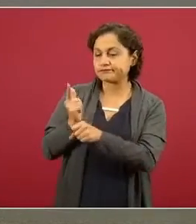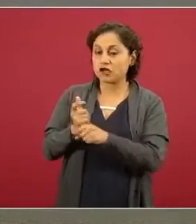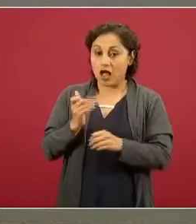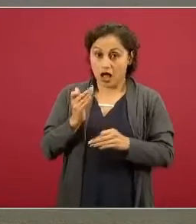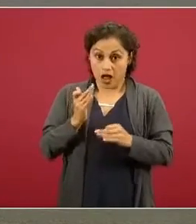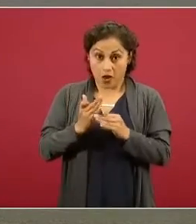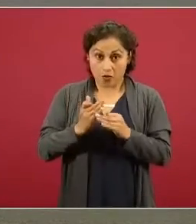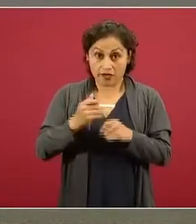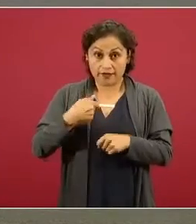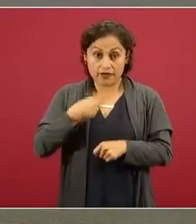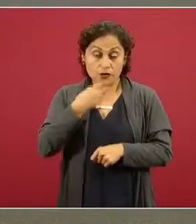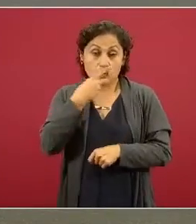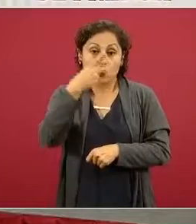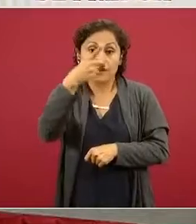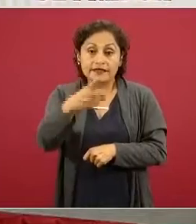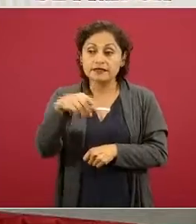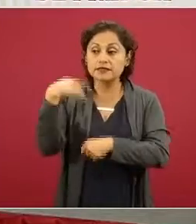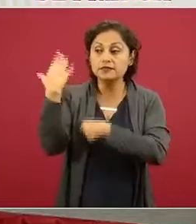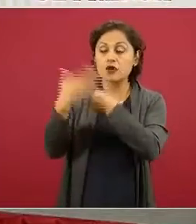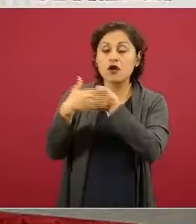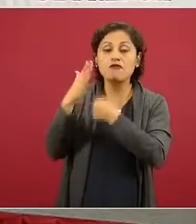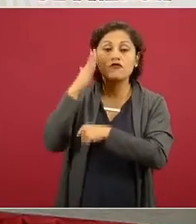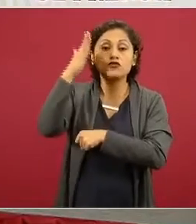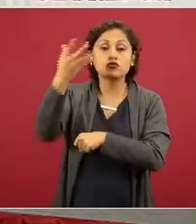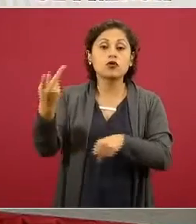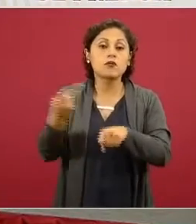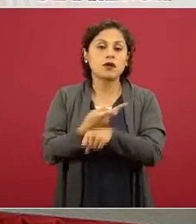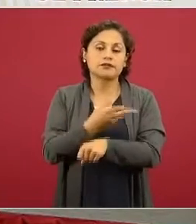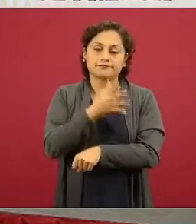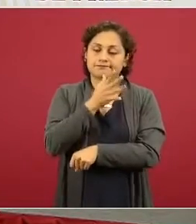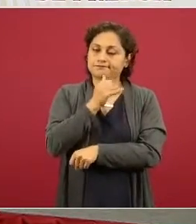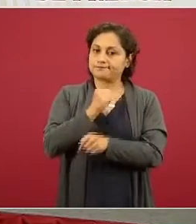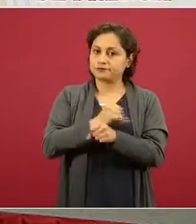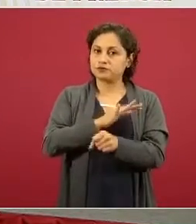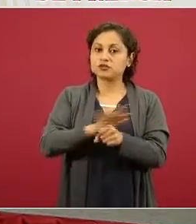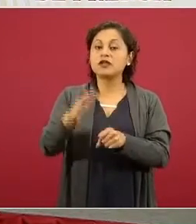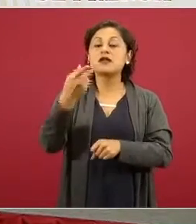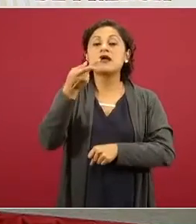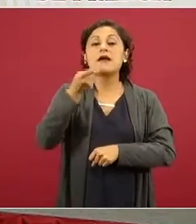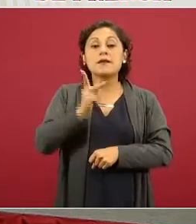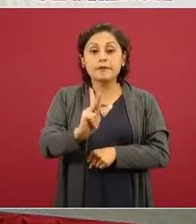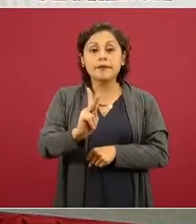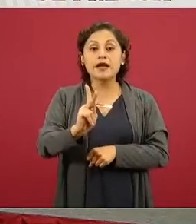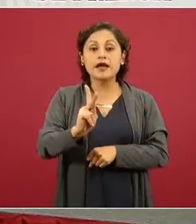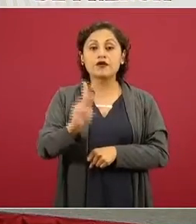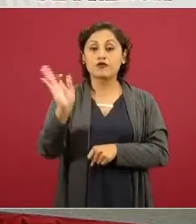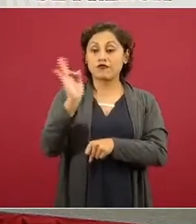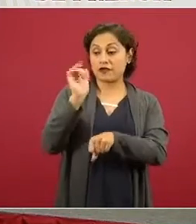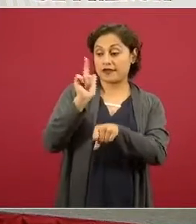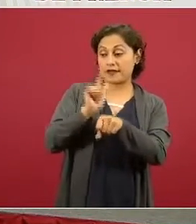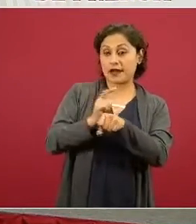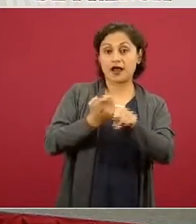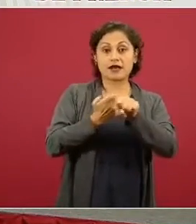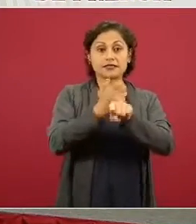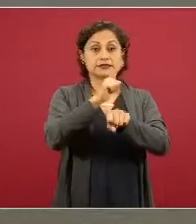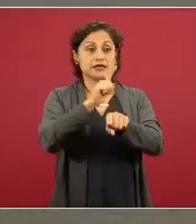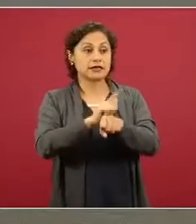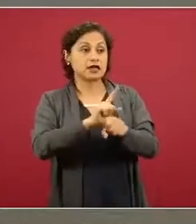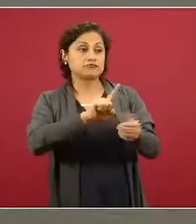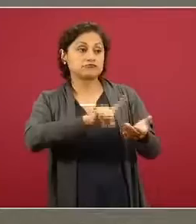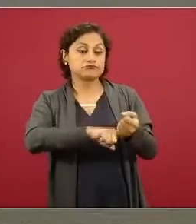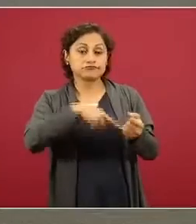pronóstico de lo que va a pasar. Sin embargo, lo que estamos sí tratando de insistir con la cooperación entre federación y entidades federativas